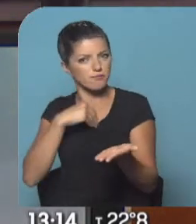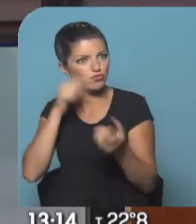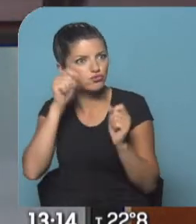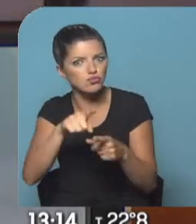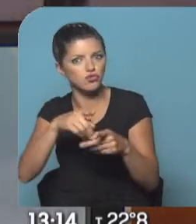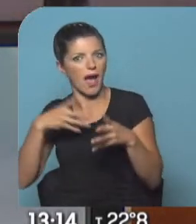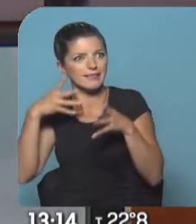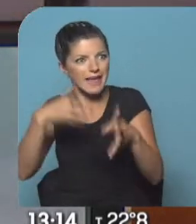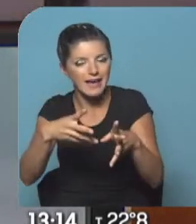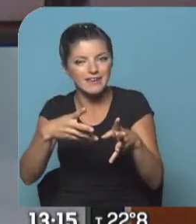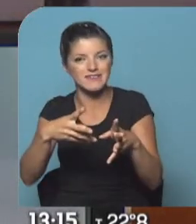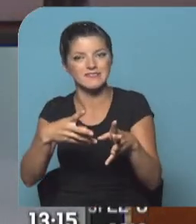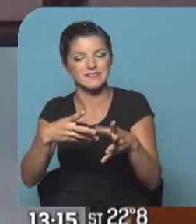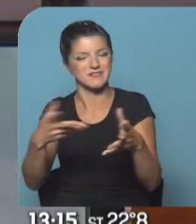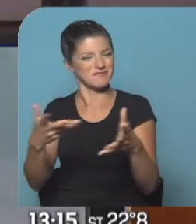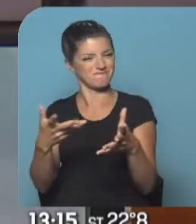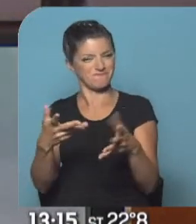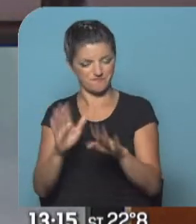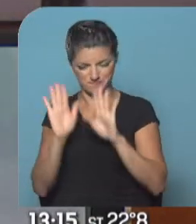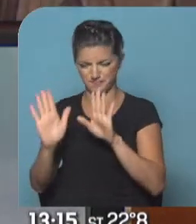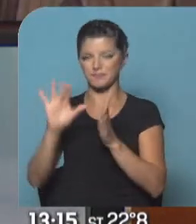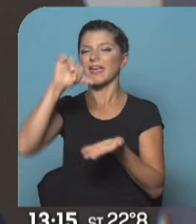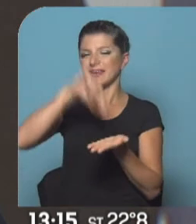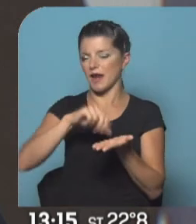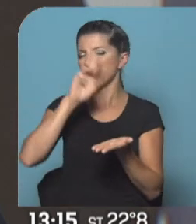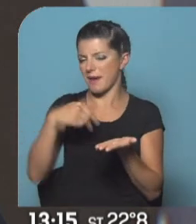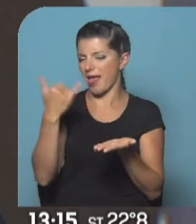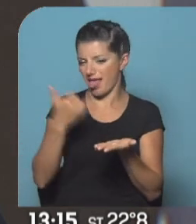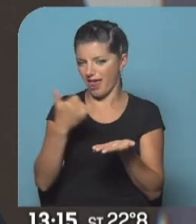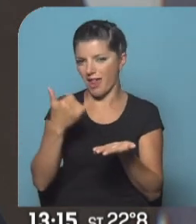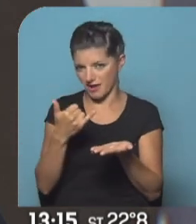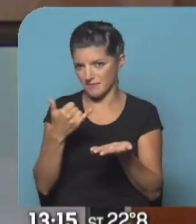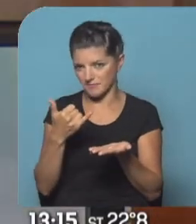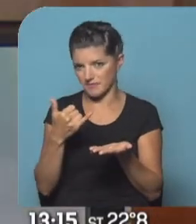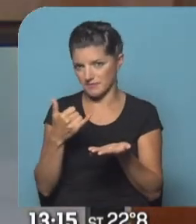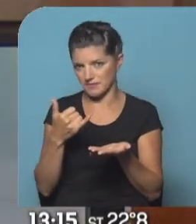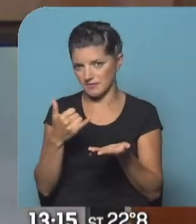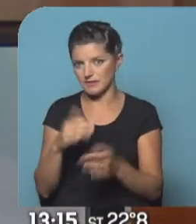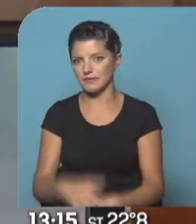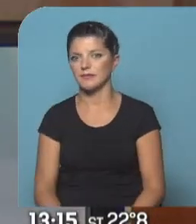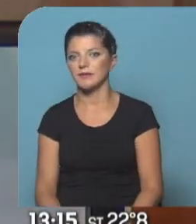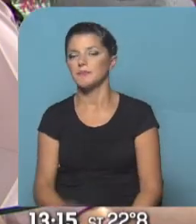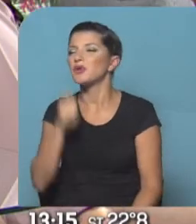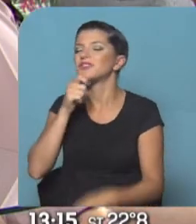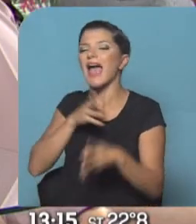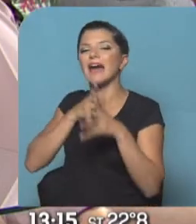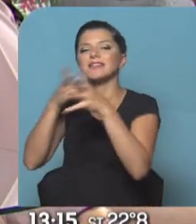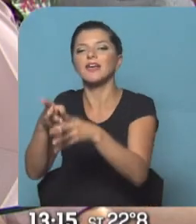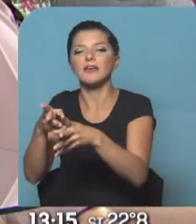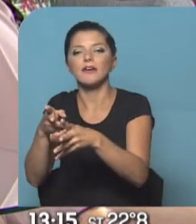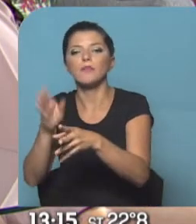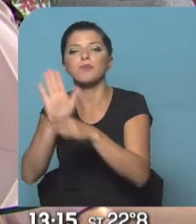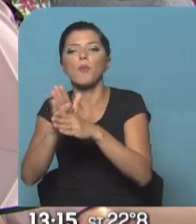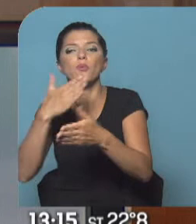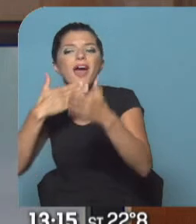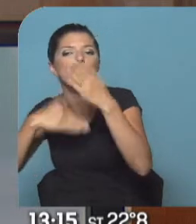que no les conviene a ninguno de los dos. Irán tiene un plan claro, que realmente que atacar a Arabia Saudita sería parte de la excusa para unir a todos los sunitas